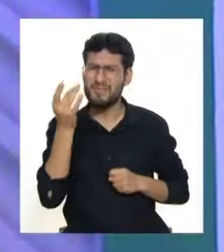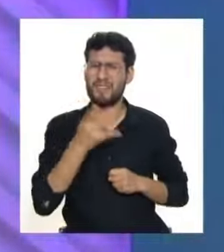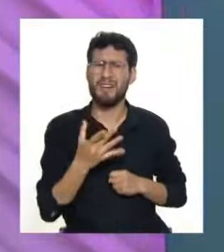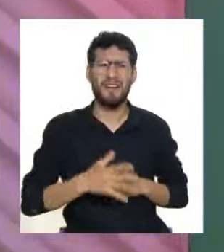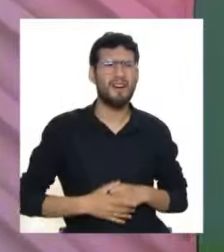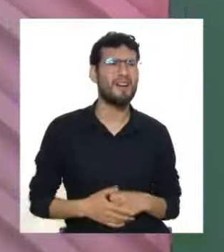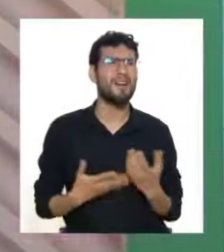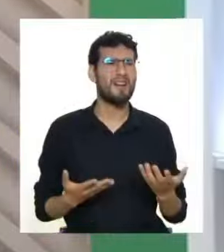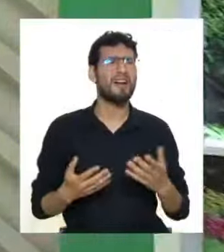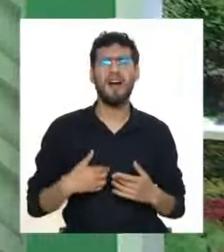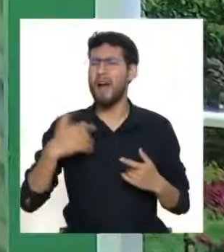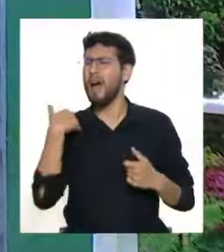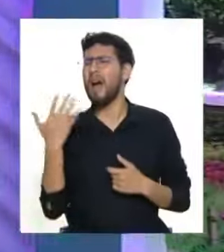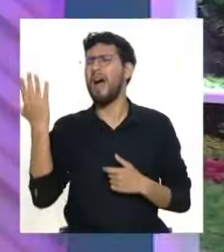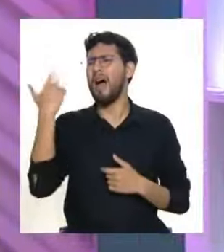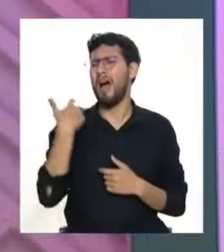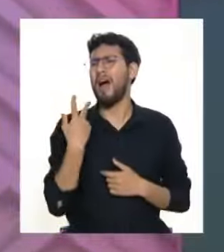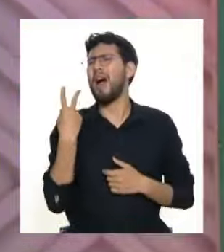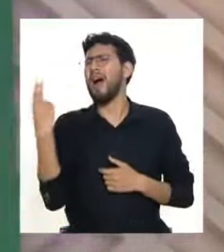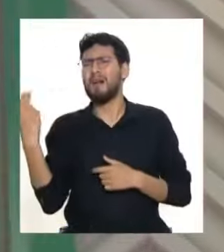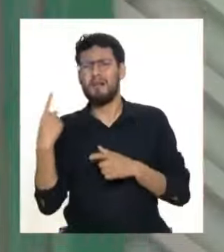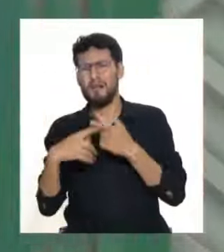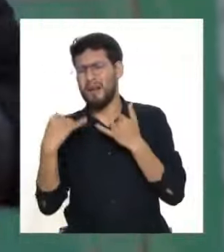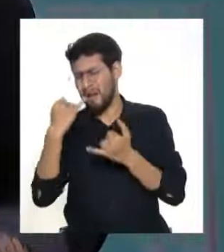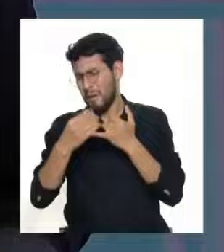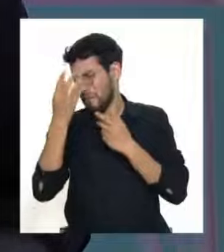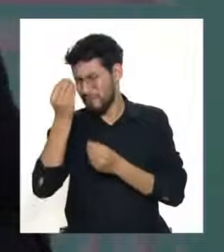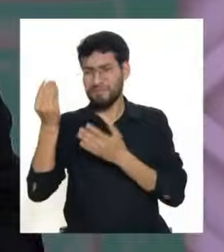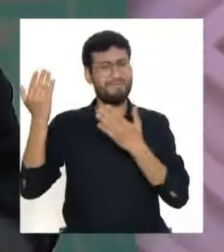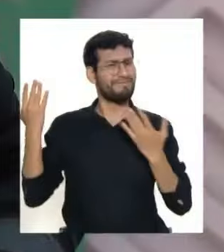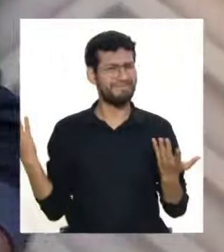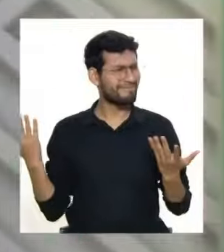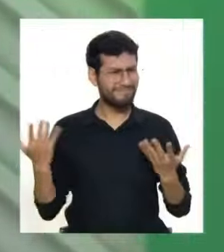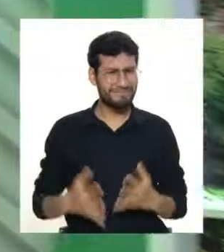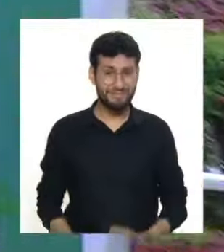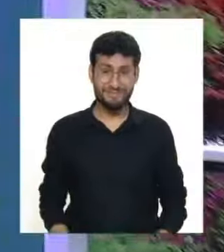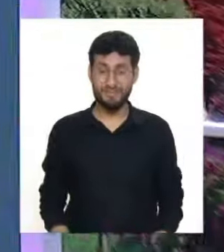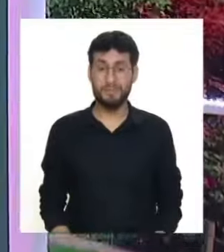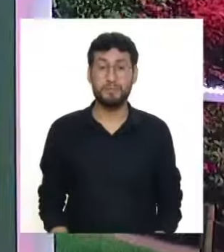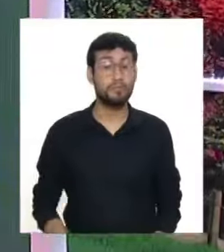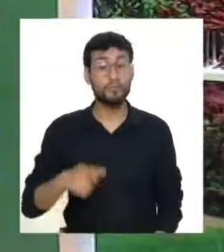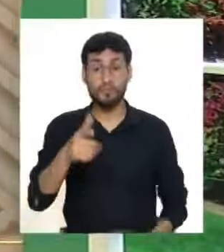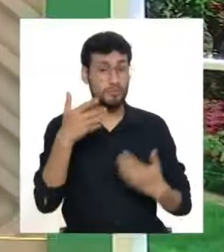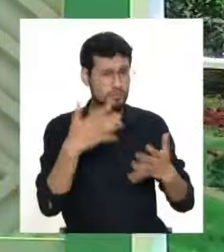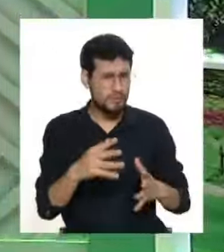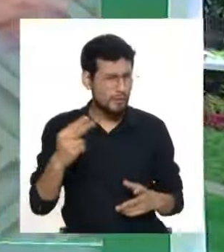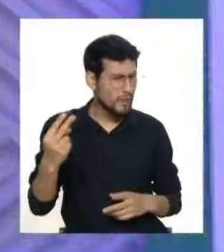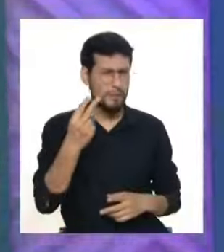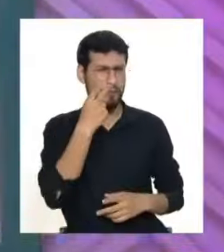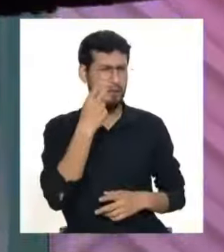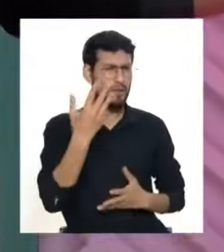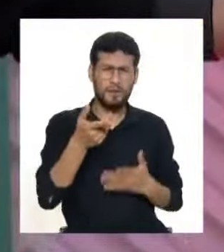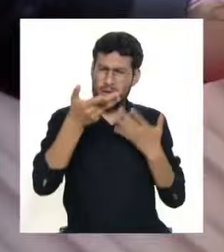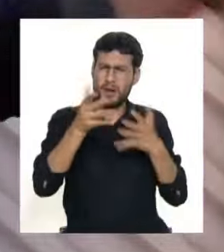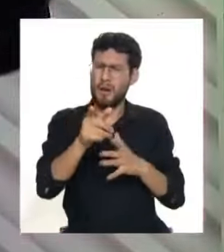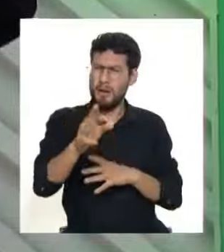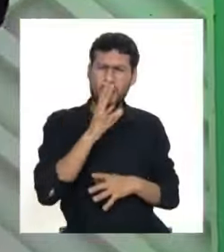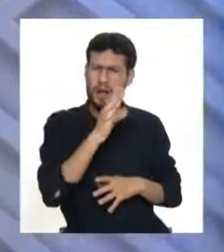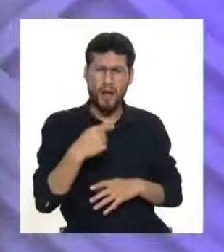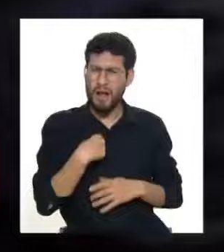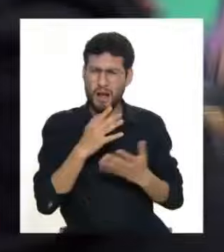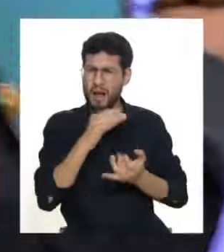por una aventura que ya había olvidado. No quieres mirarte, no quieres